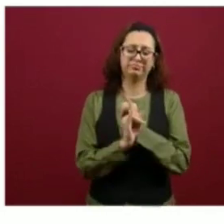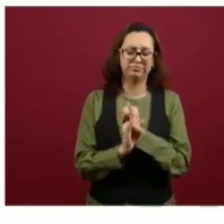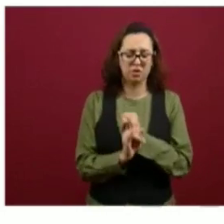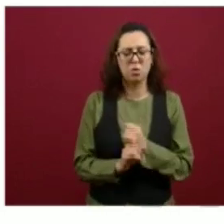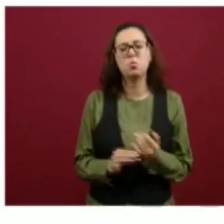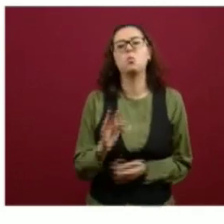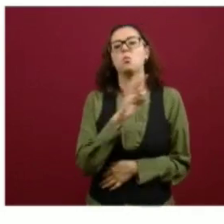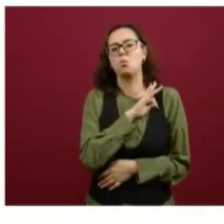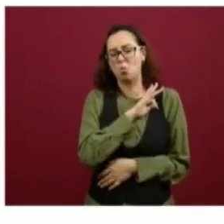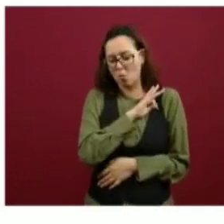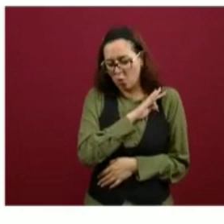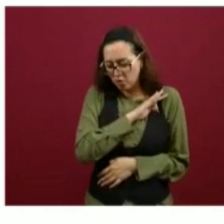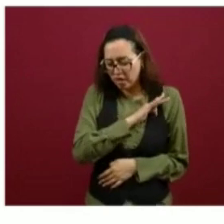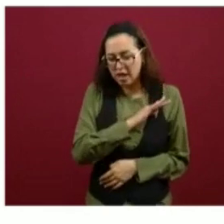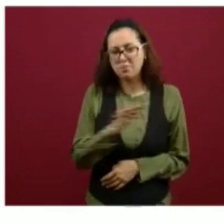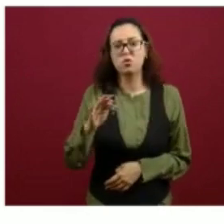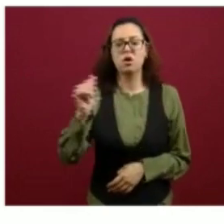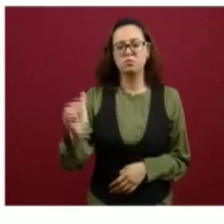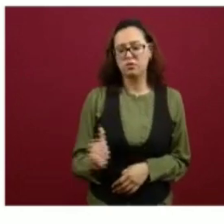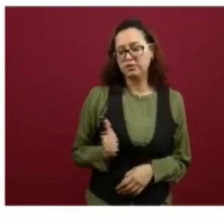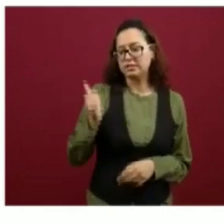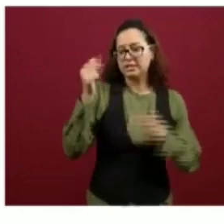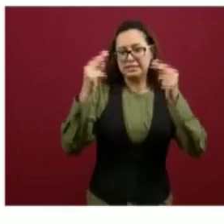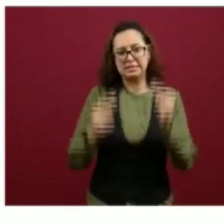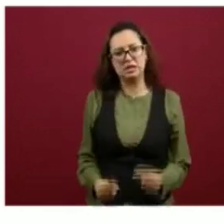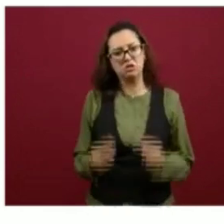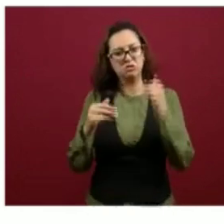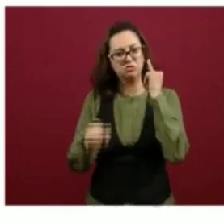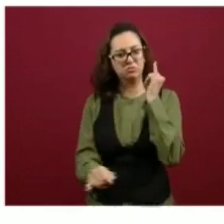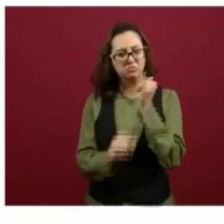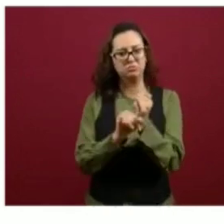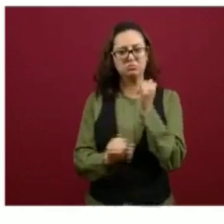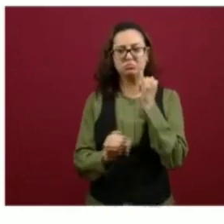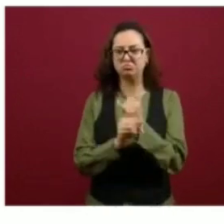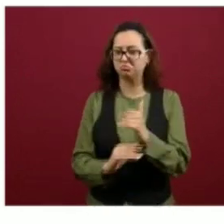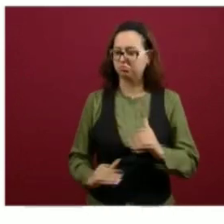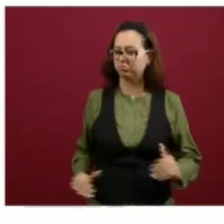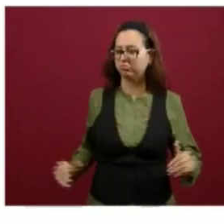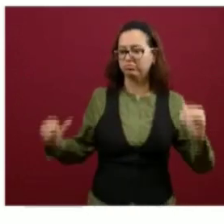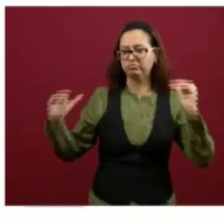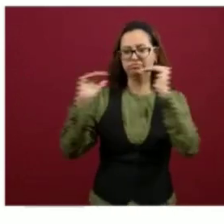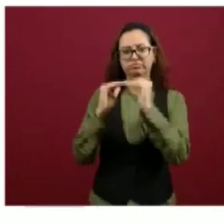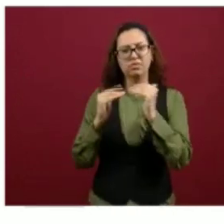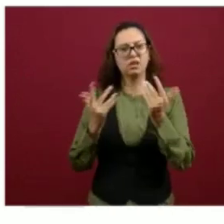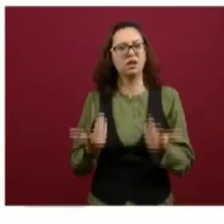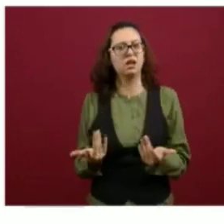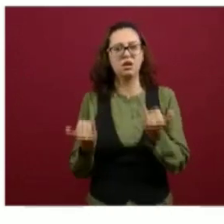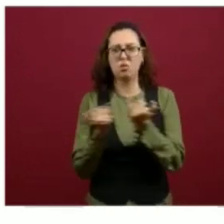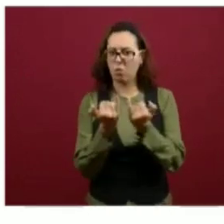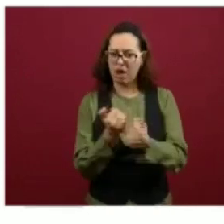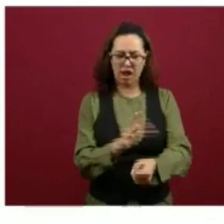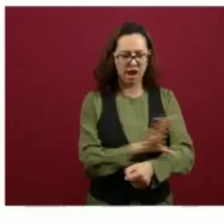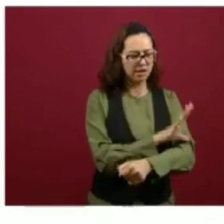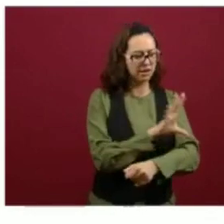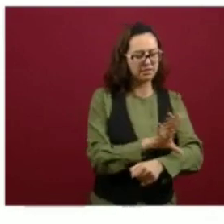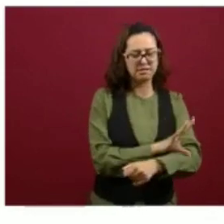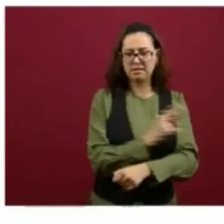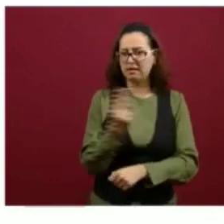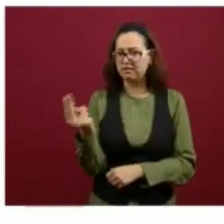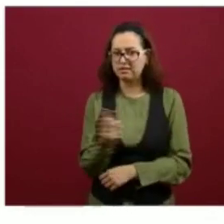un mercado digital poniéndolo ahora sí que a la par de la red eléctrica. No se